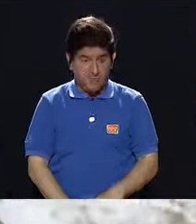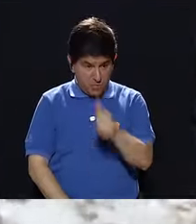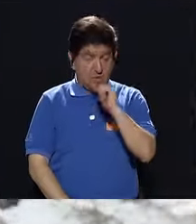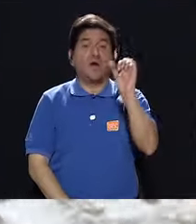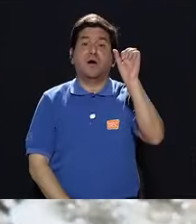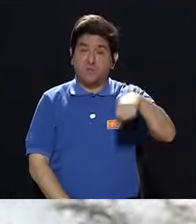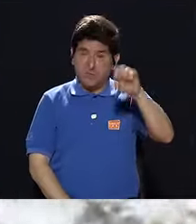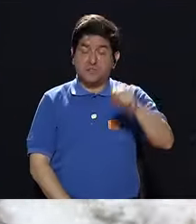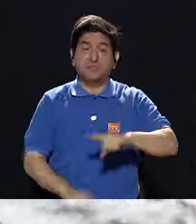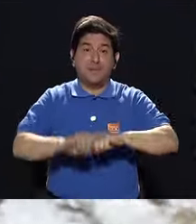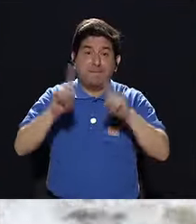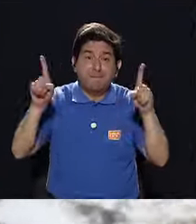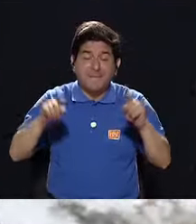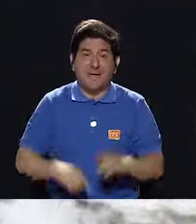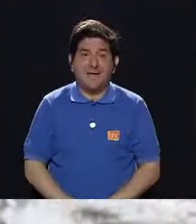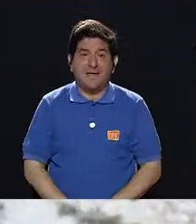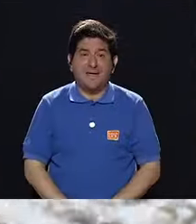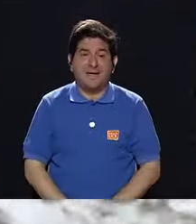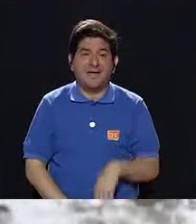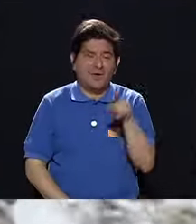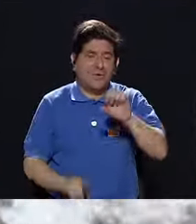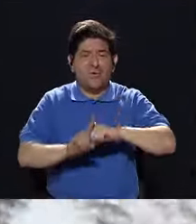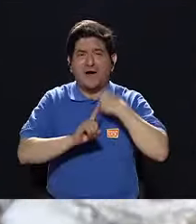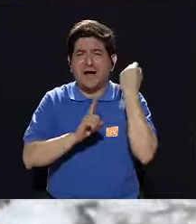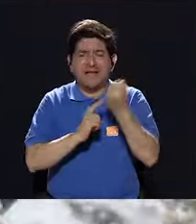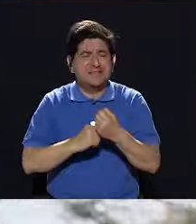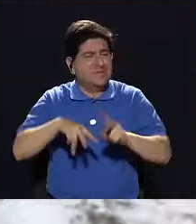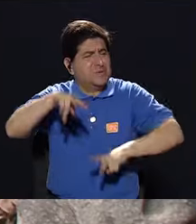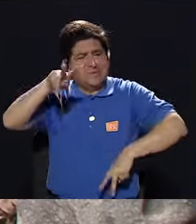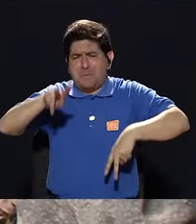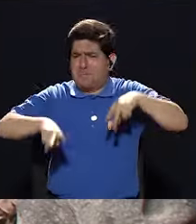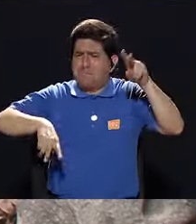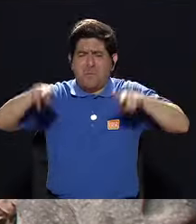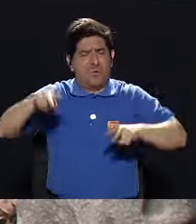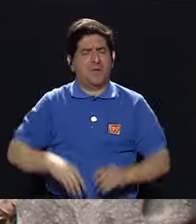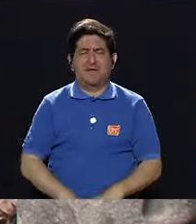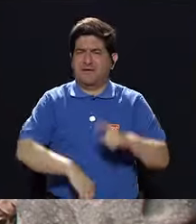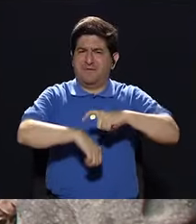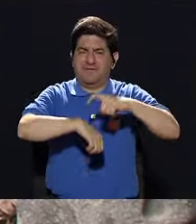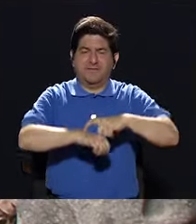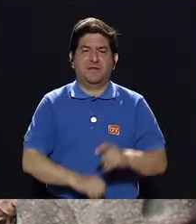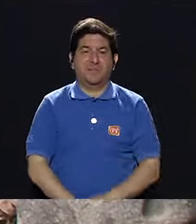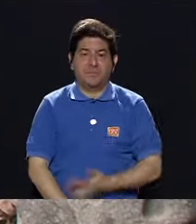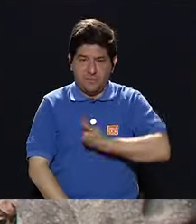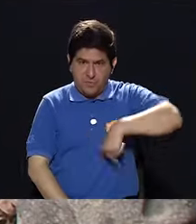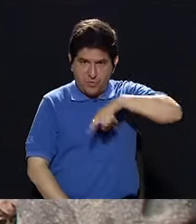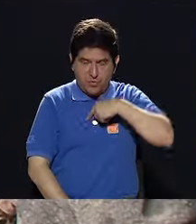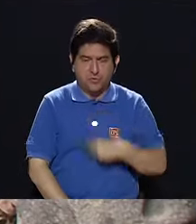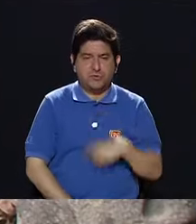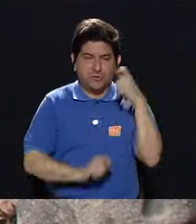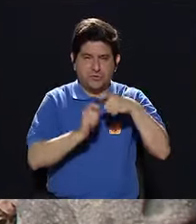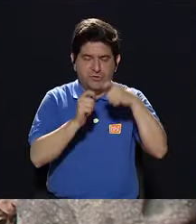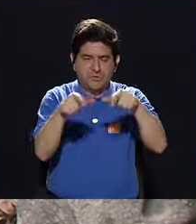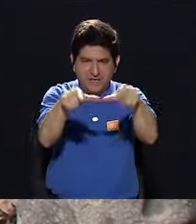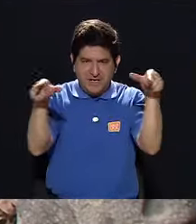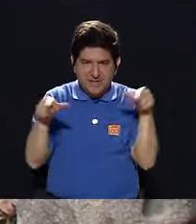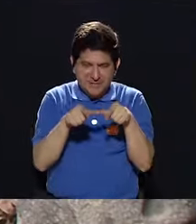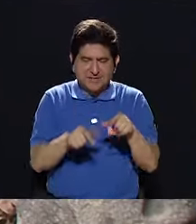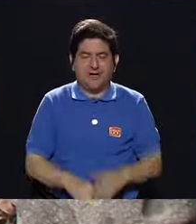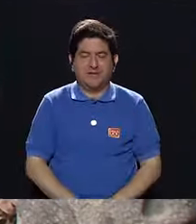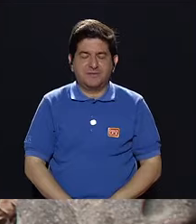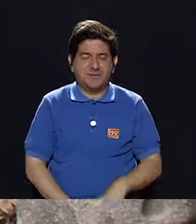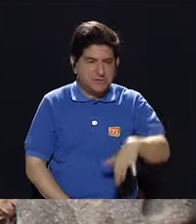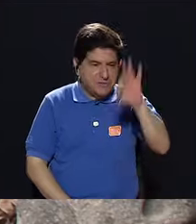disponibilidad hay, lo que tenemos es una estacionalidad muy marcada. Lo que hacemos es, tomamos puntos específicos que